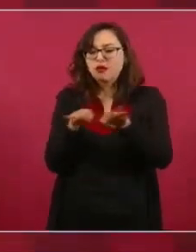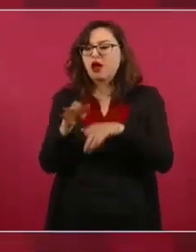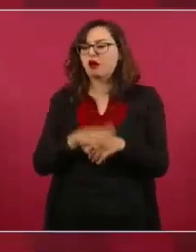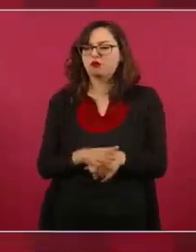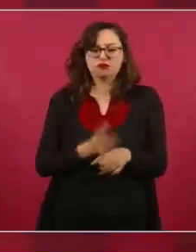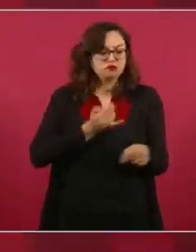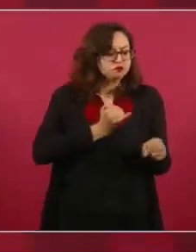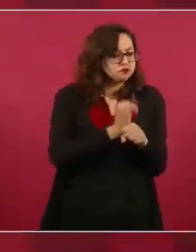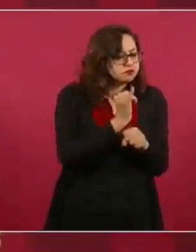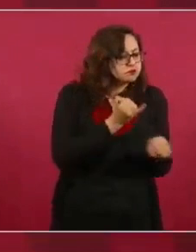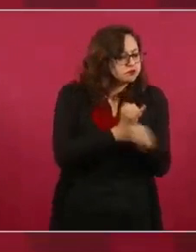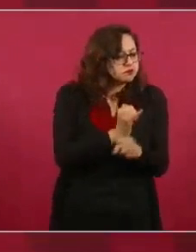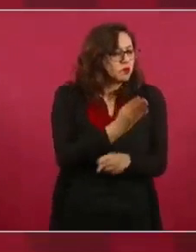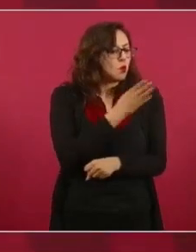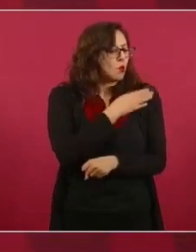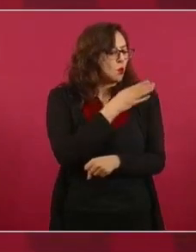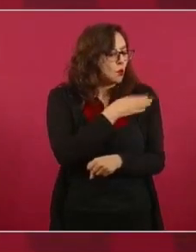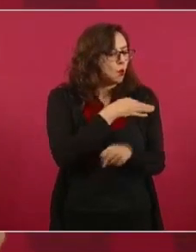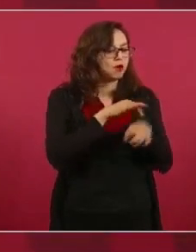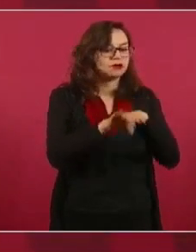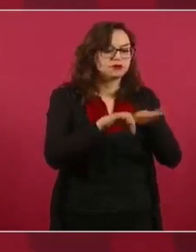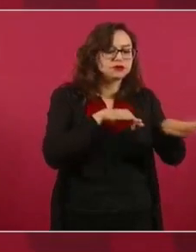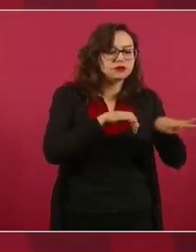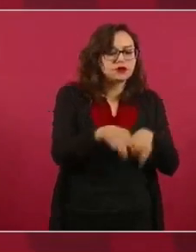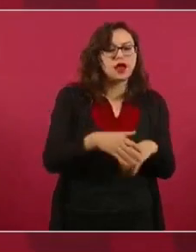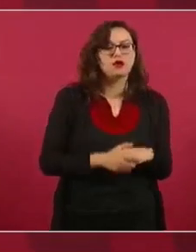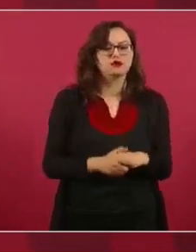como el oficio del albañil.